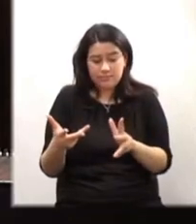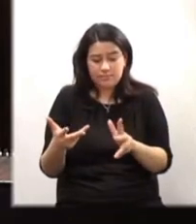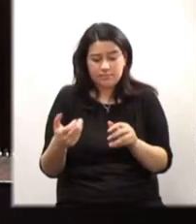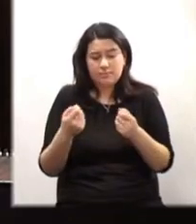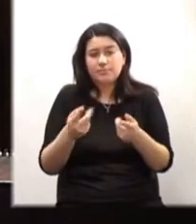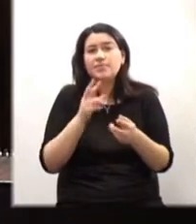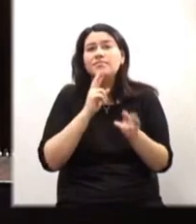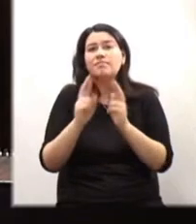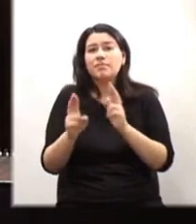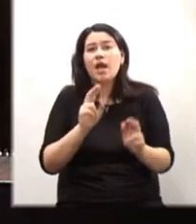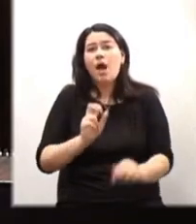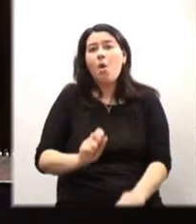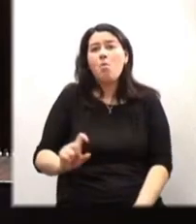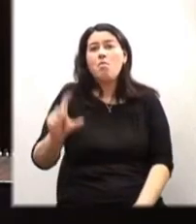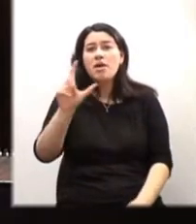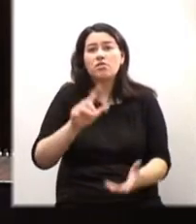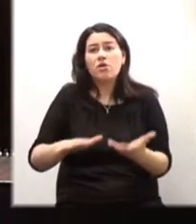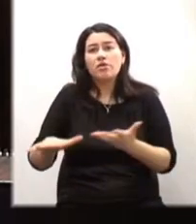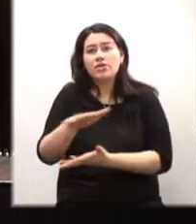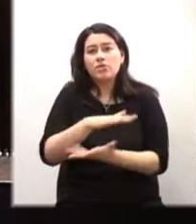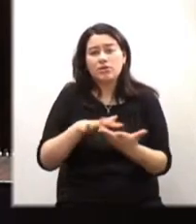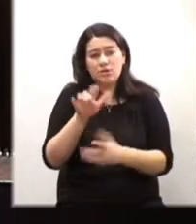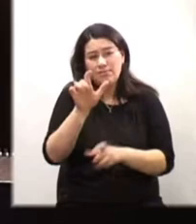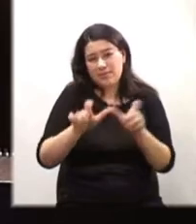dan un aumento en la situación de calle.